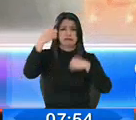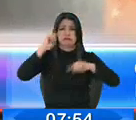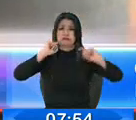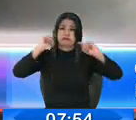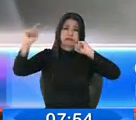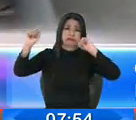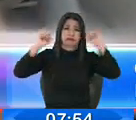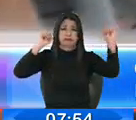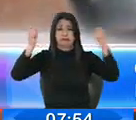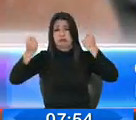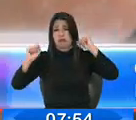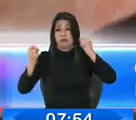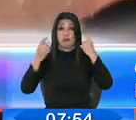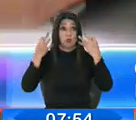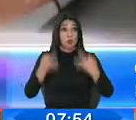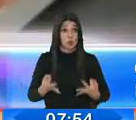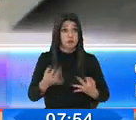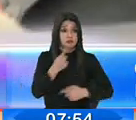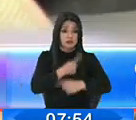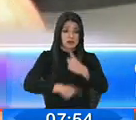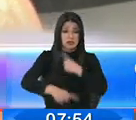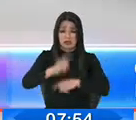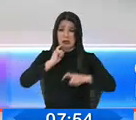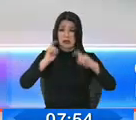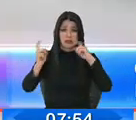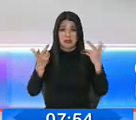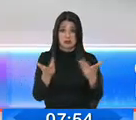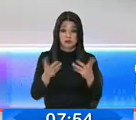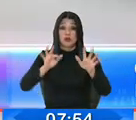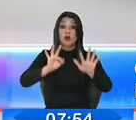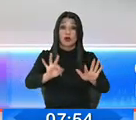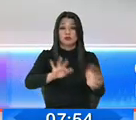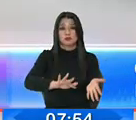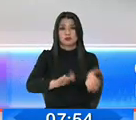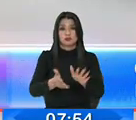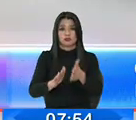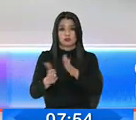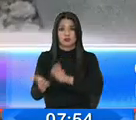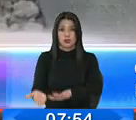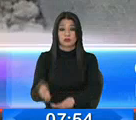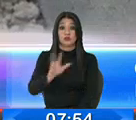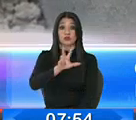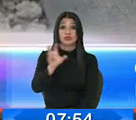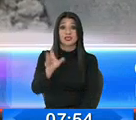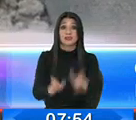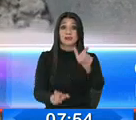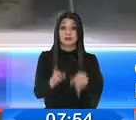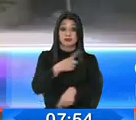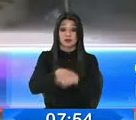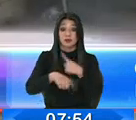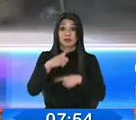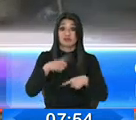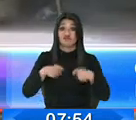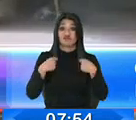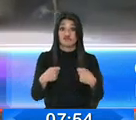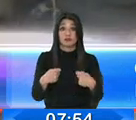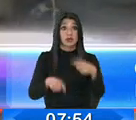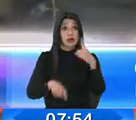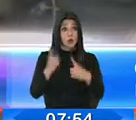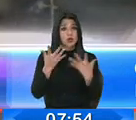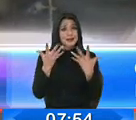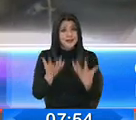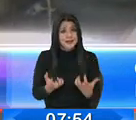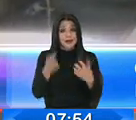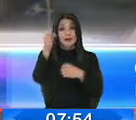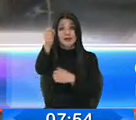se evidenció en el lugar de los hechos. Como resultado, 8 muertos y más de 30 heridos. Algunos trataban de salir por